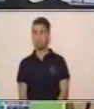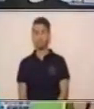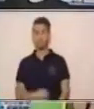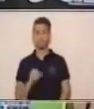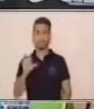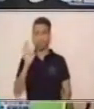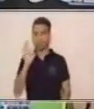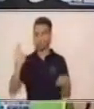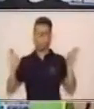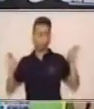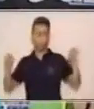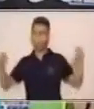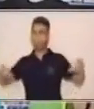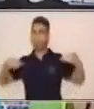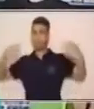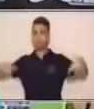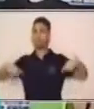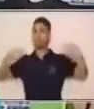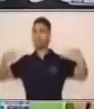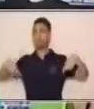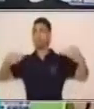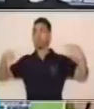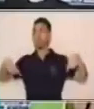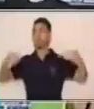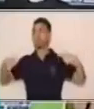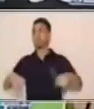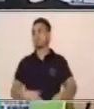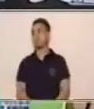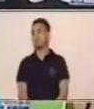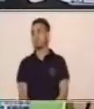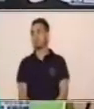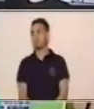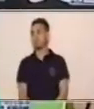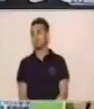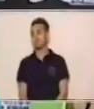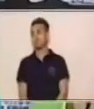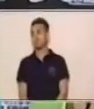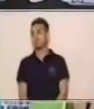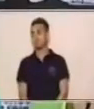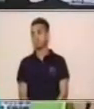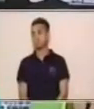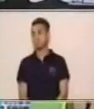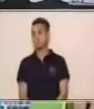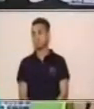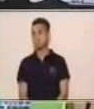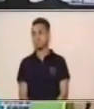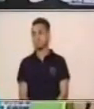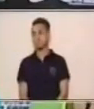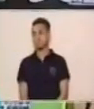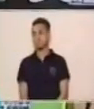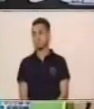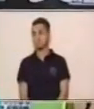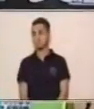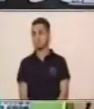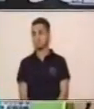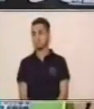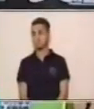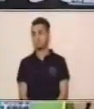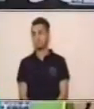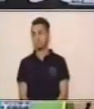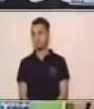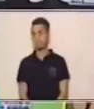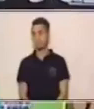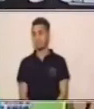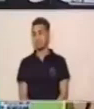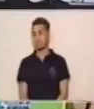agujero acá y lo traspasas y ya tienes tu tómbola, ¿verdad? Tú puedes ponerlo muy bien en práctica